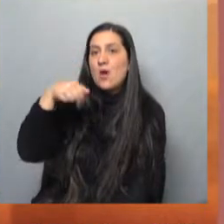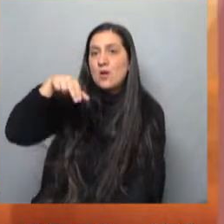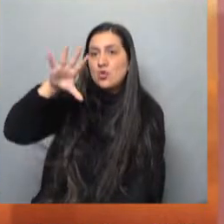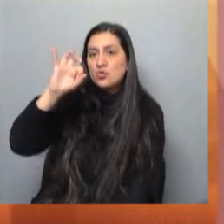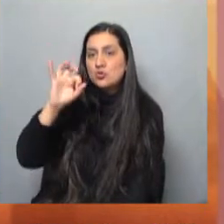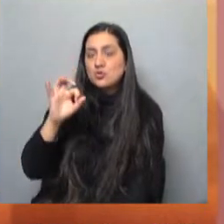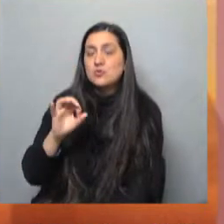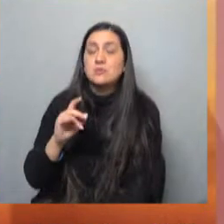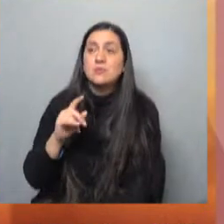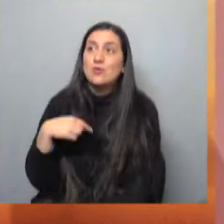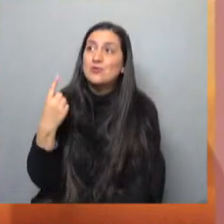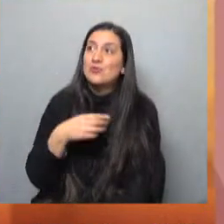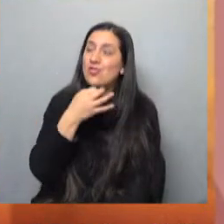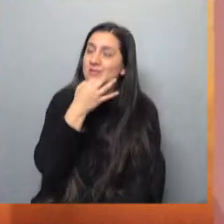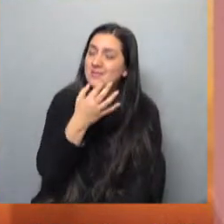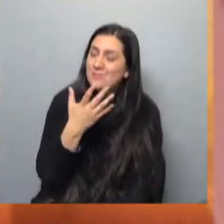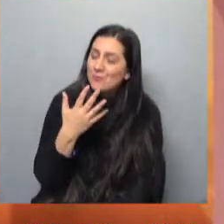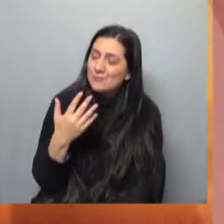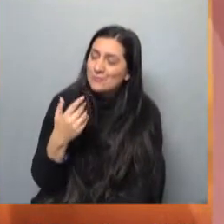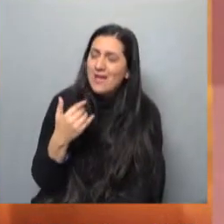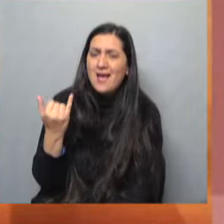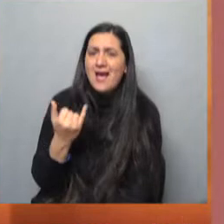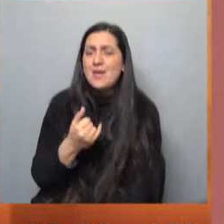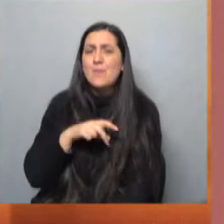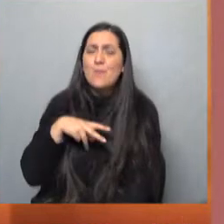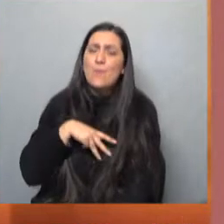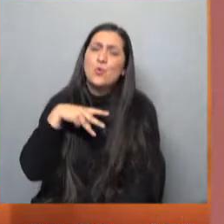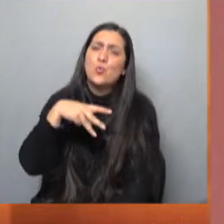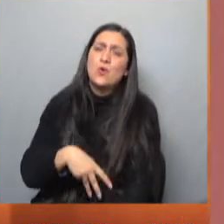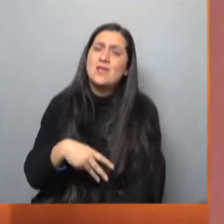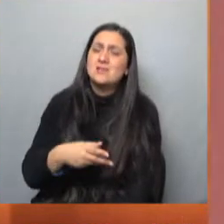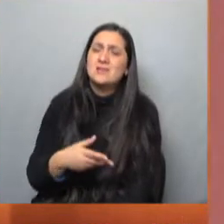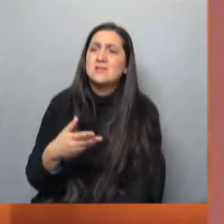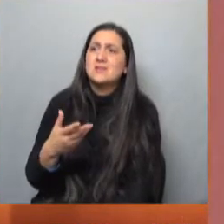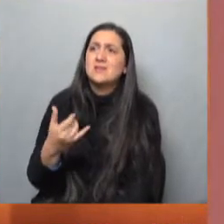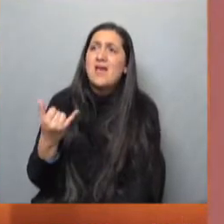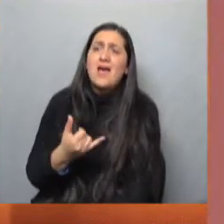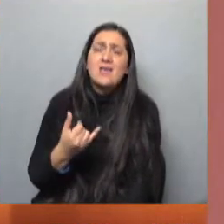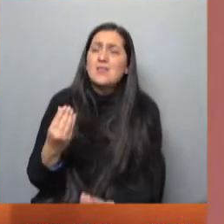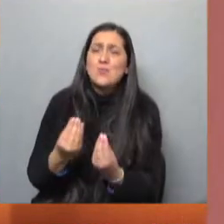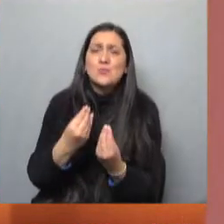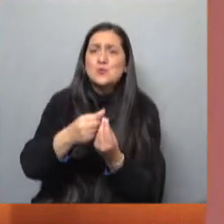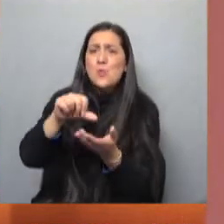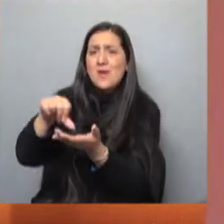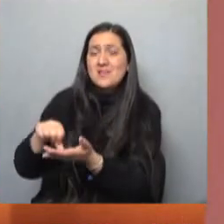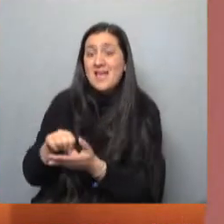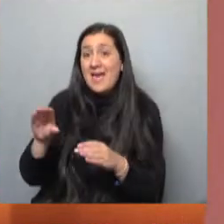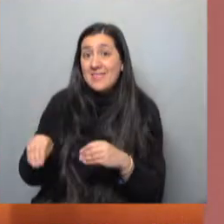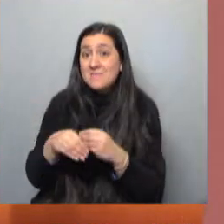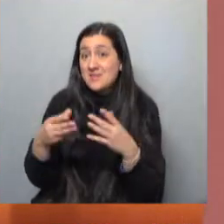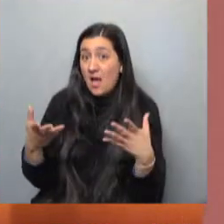lo que Nosotros llamamos este hay portugueses hay de todas los lugares además ahora